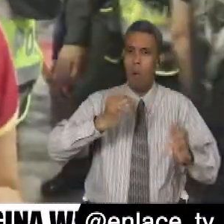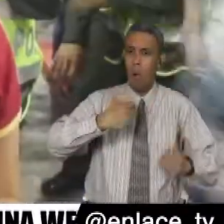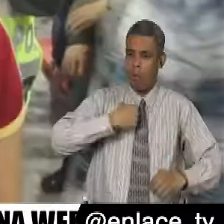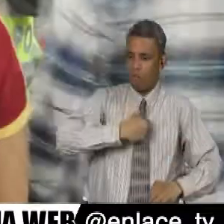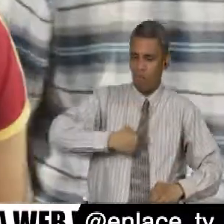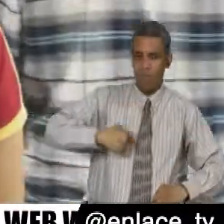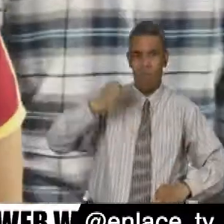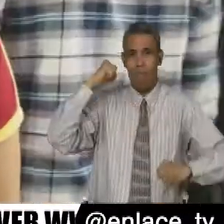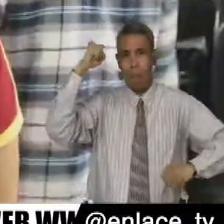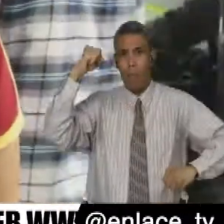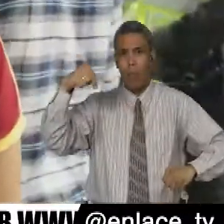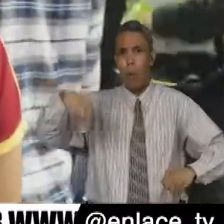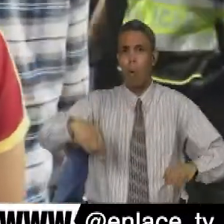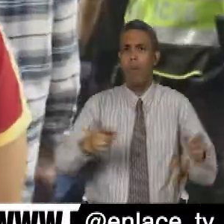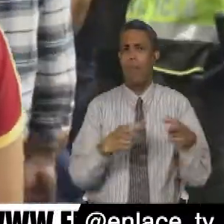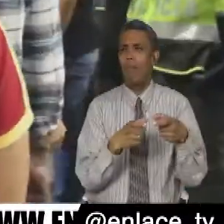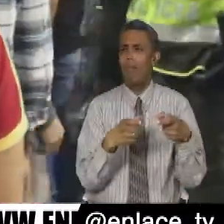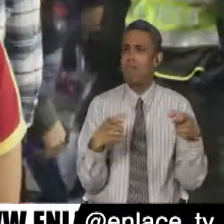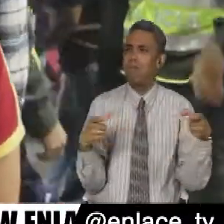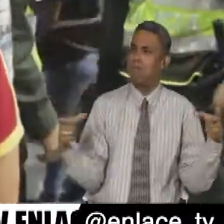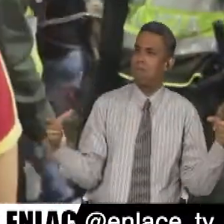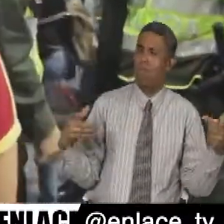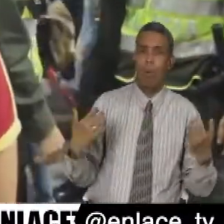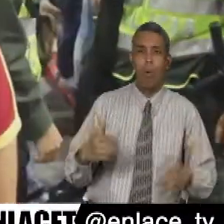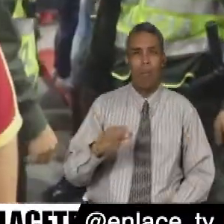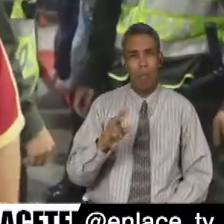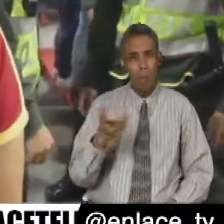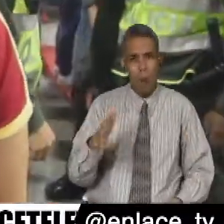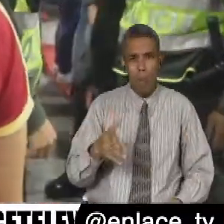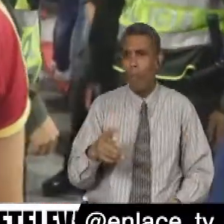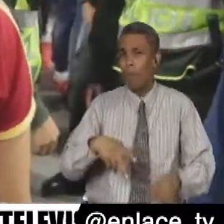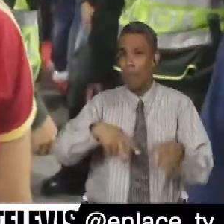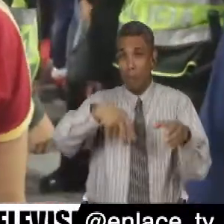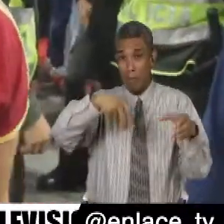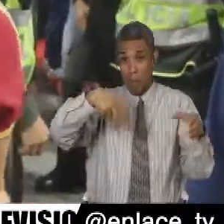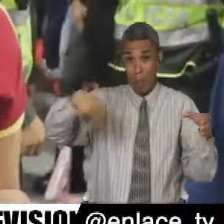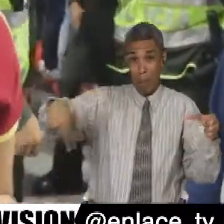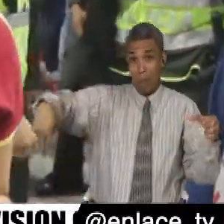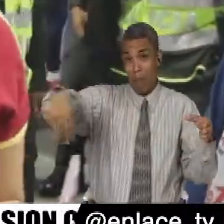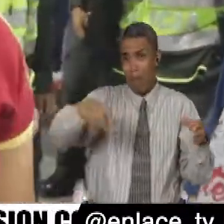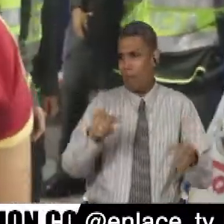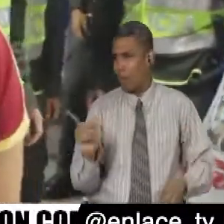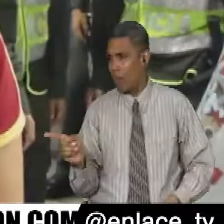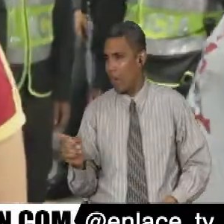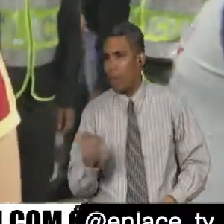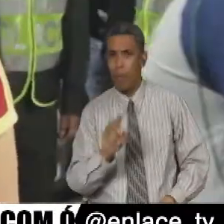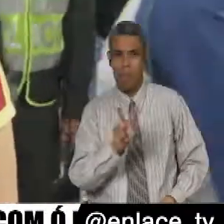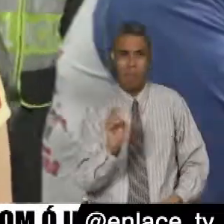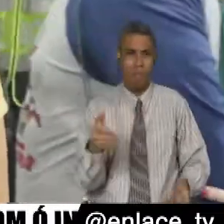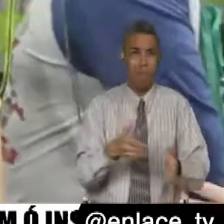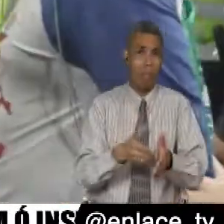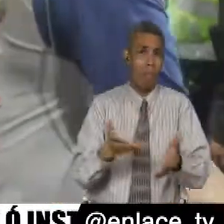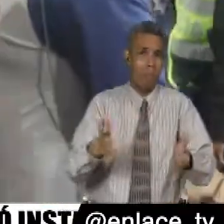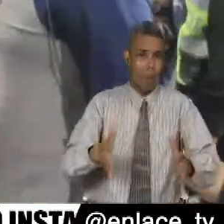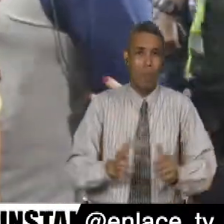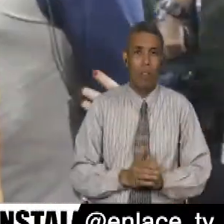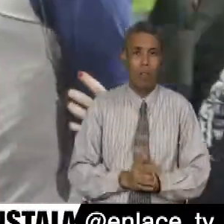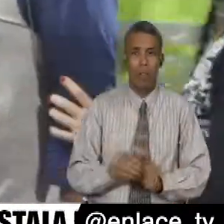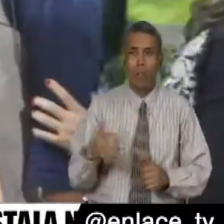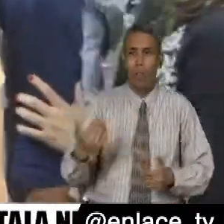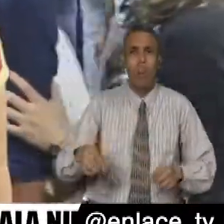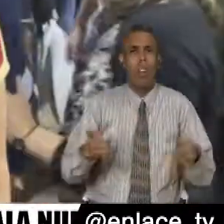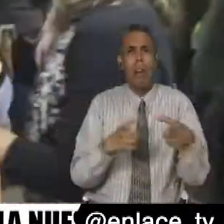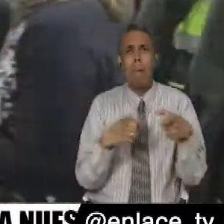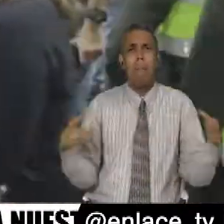más de 20.000 personas han visitado hoy la plaza maior en medellín y cómo no hacerlo si hoy se recibió la visita de nicolas con ser el